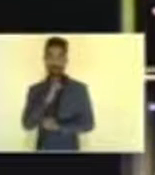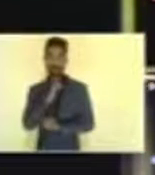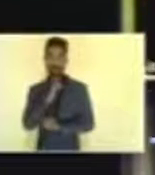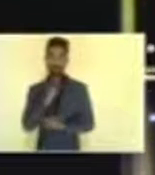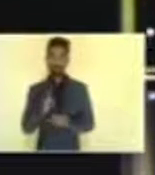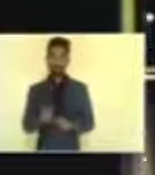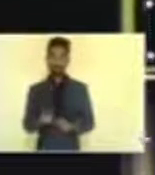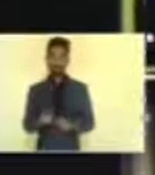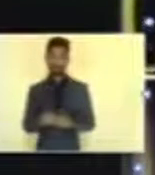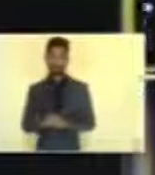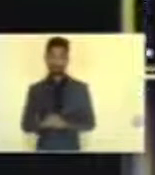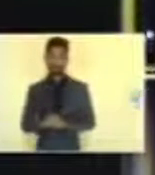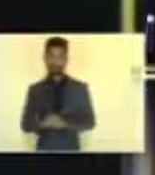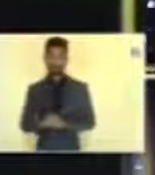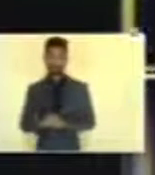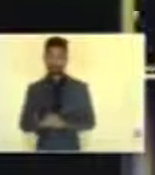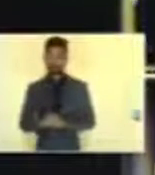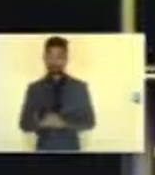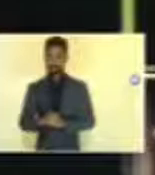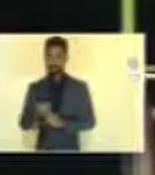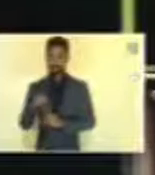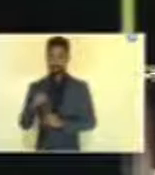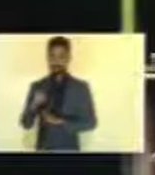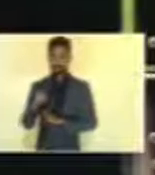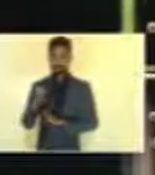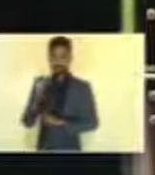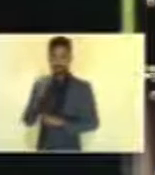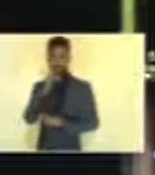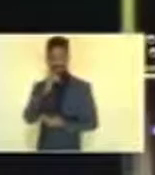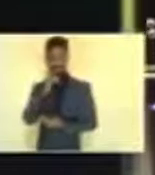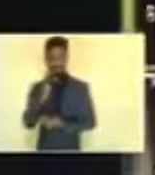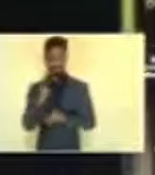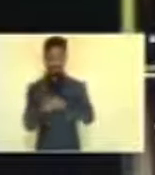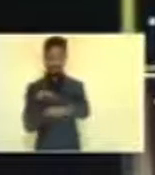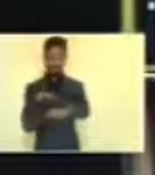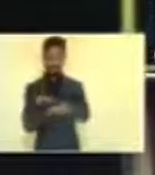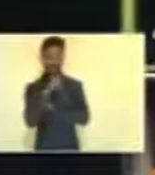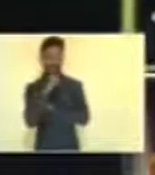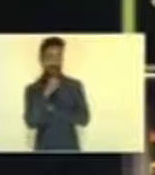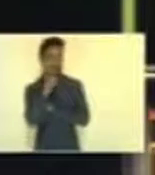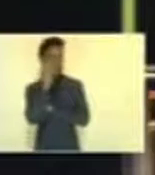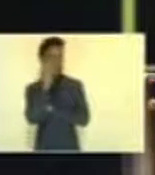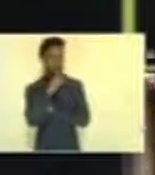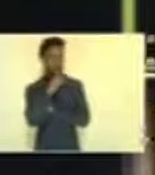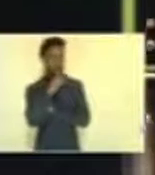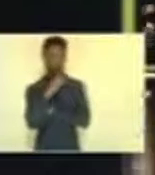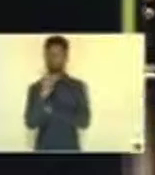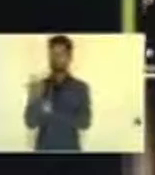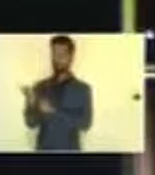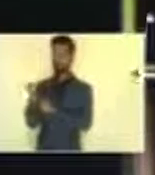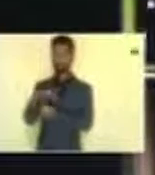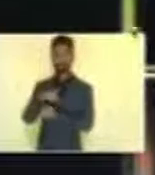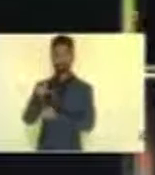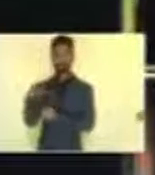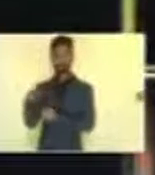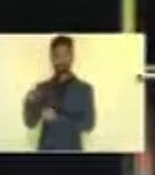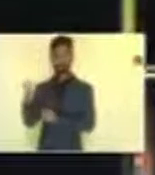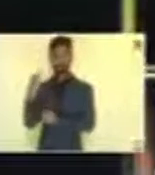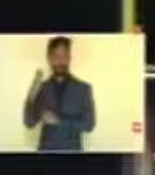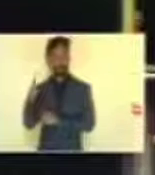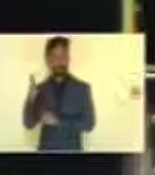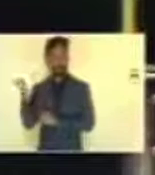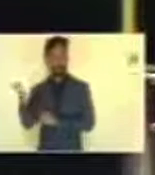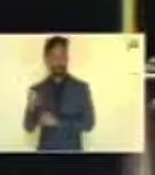mayor capacidad y conocimiento de identificar los que se robaron ese dinero debe estar ahí para nosotros poder buscarlo y que haya